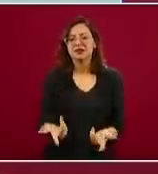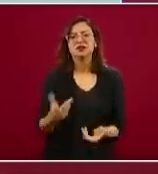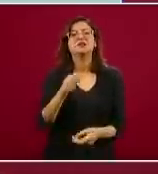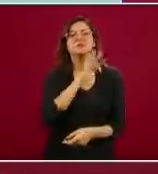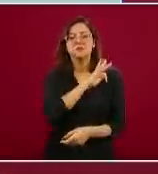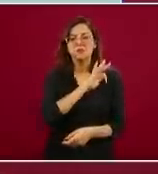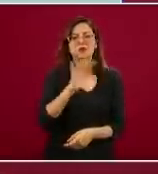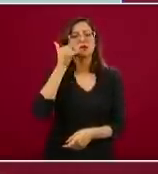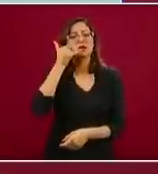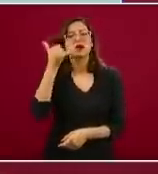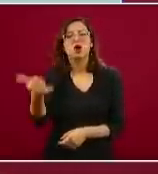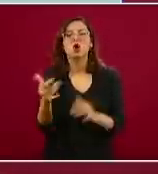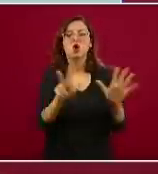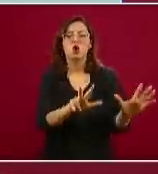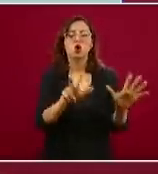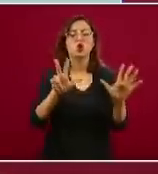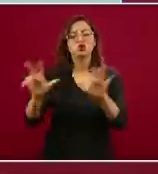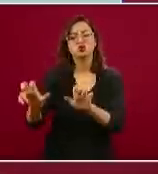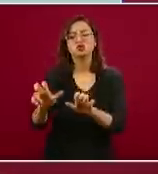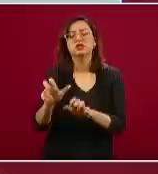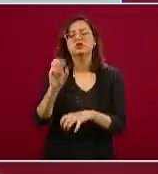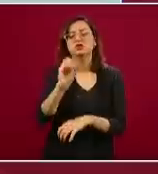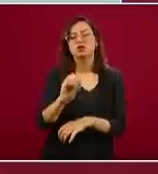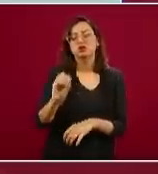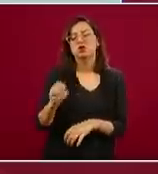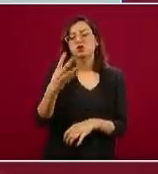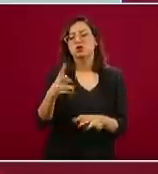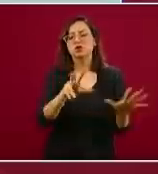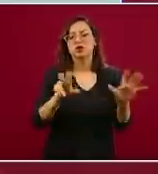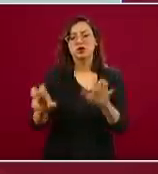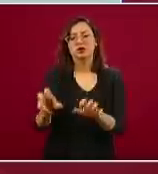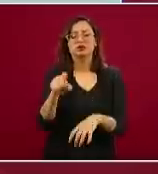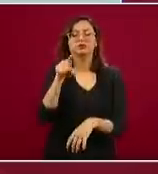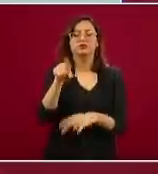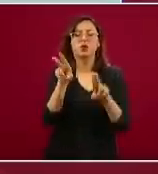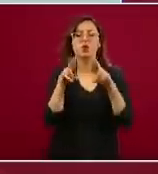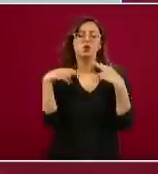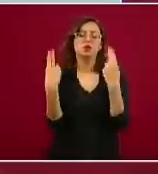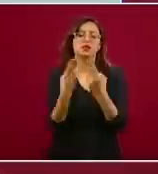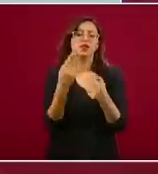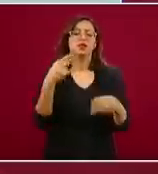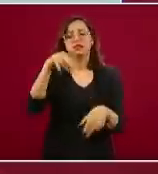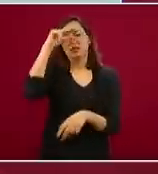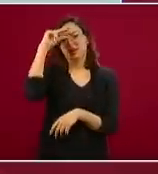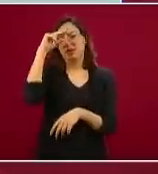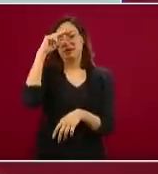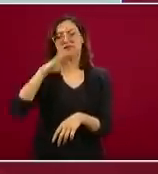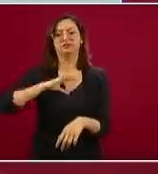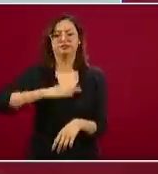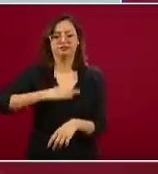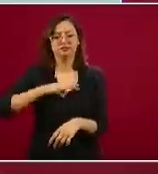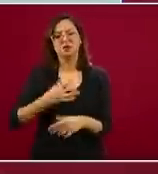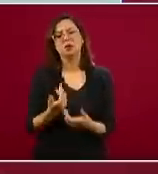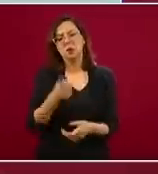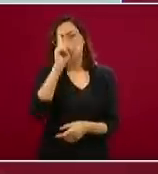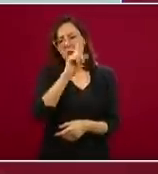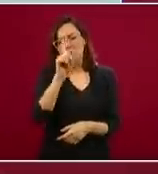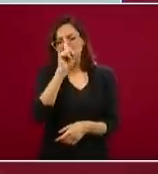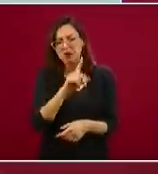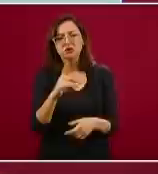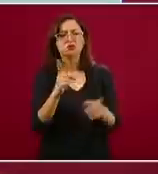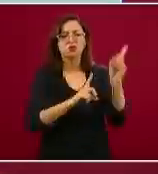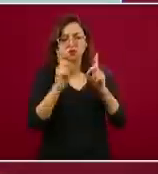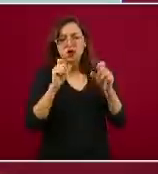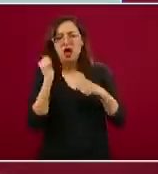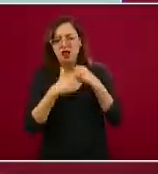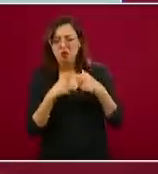800 0044 800, Unidad de Inteligencia Epidemiológica, para que se les dé asesoría si existen